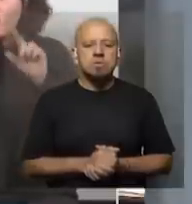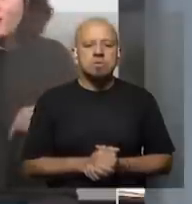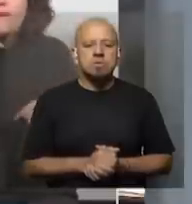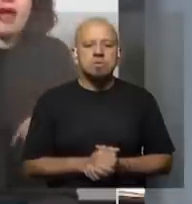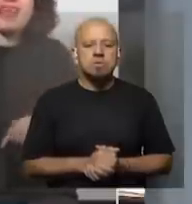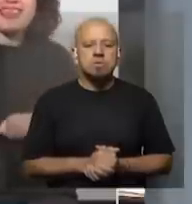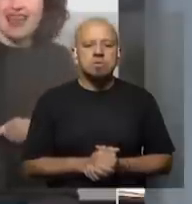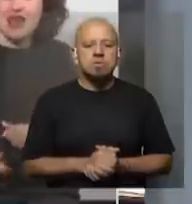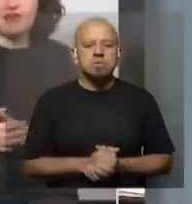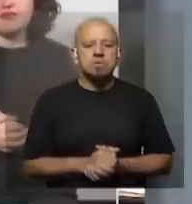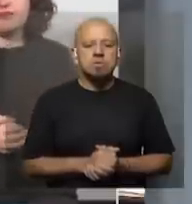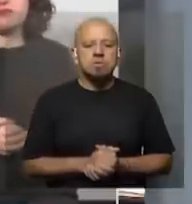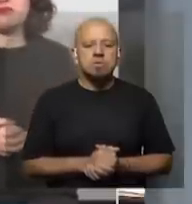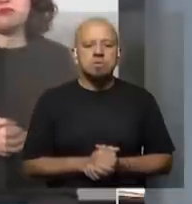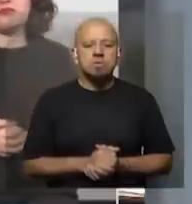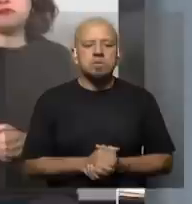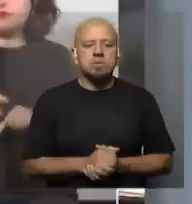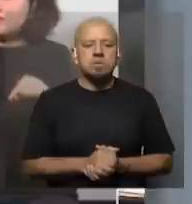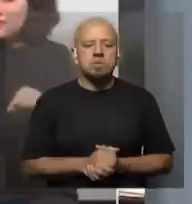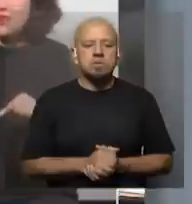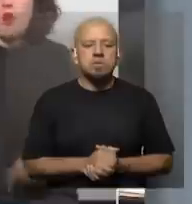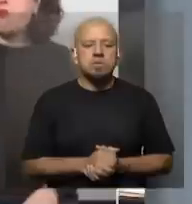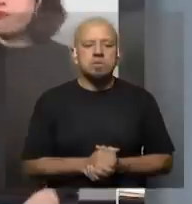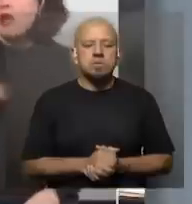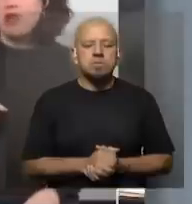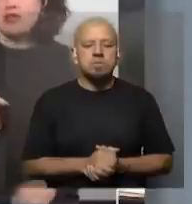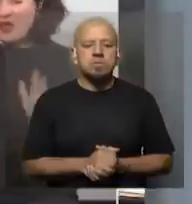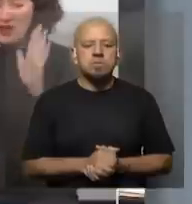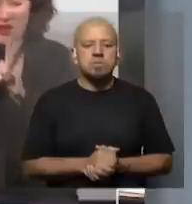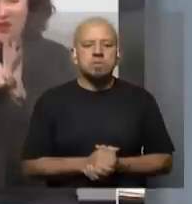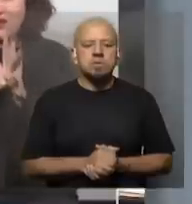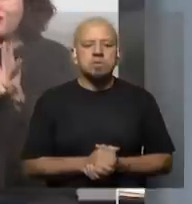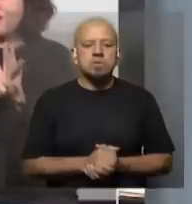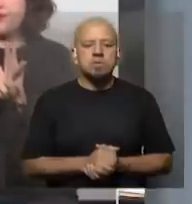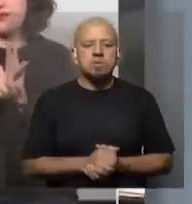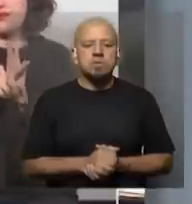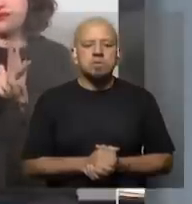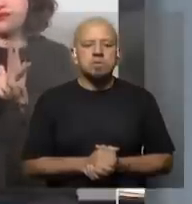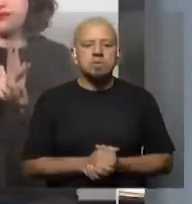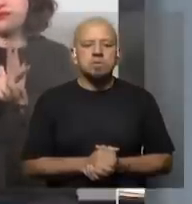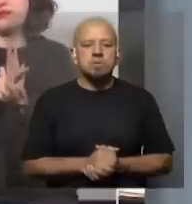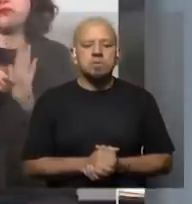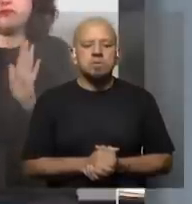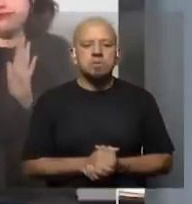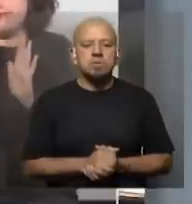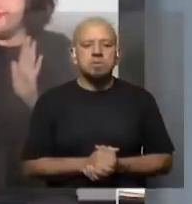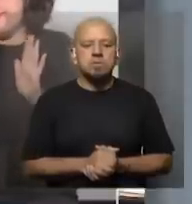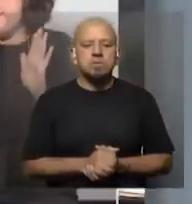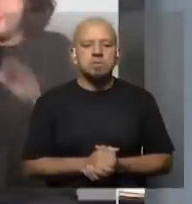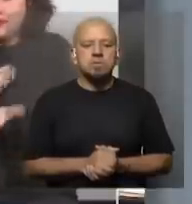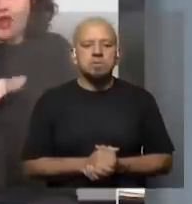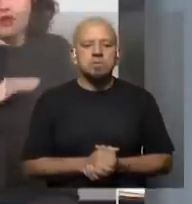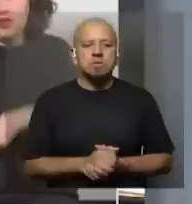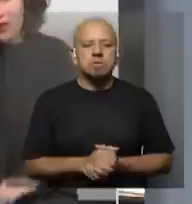mañana Esto no puede ser que esté en nuestra legislación lamentablemente me enteré tarde